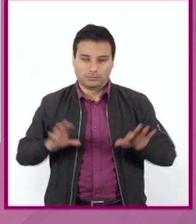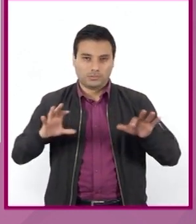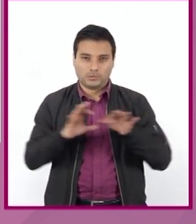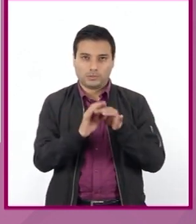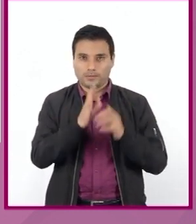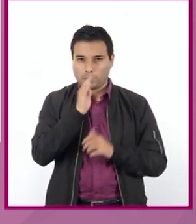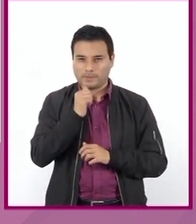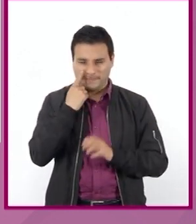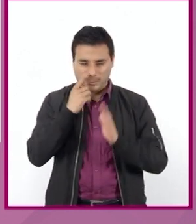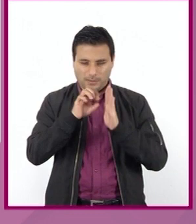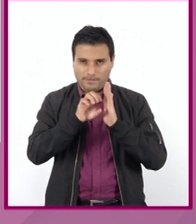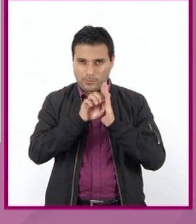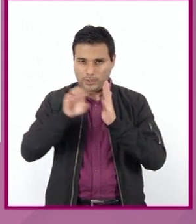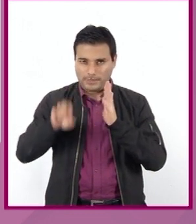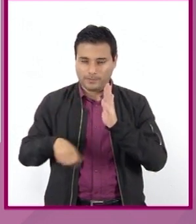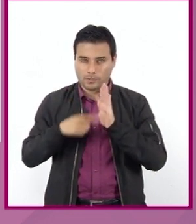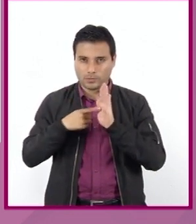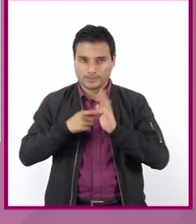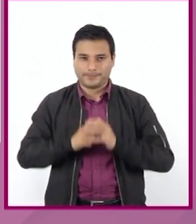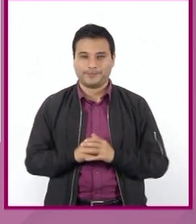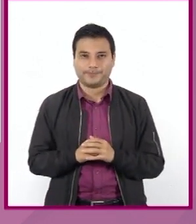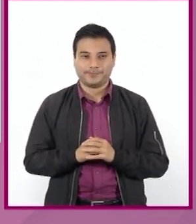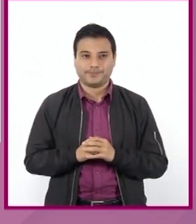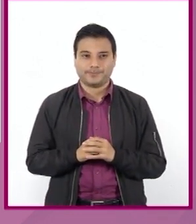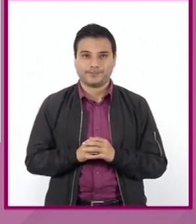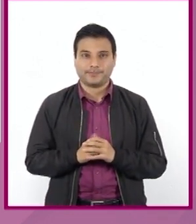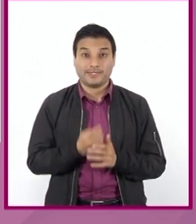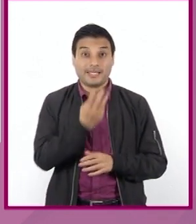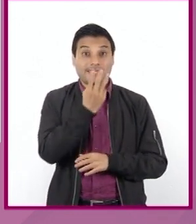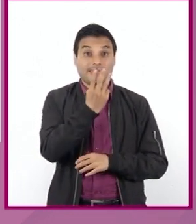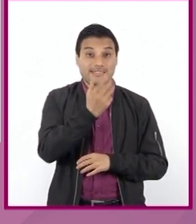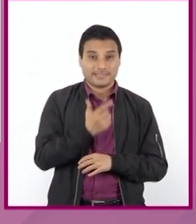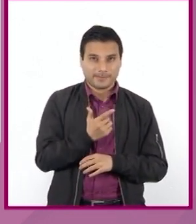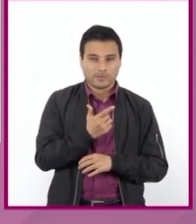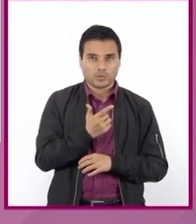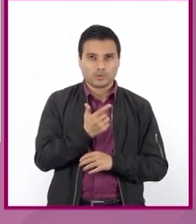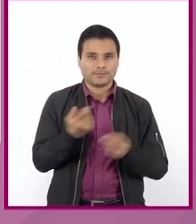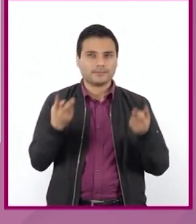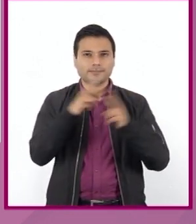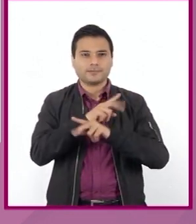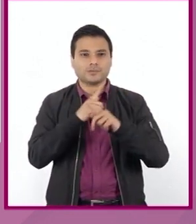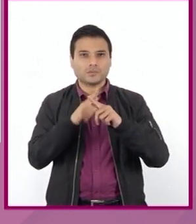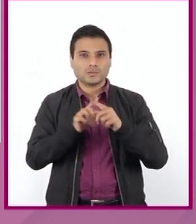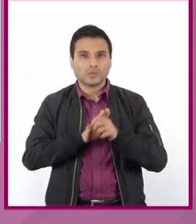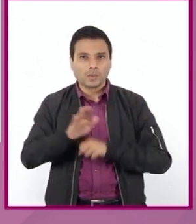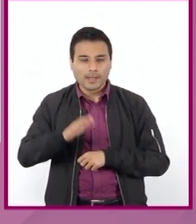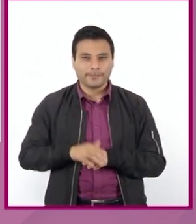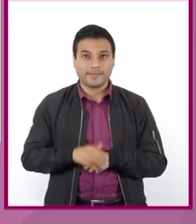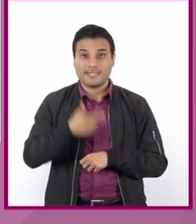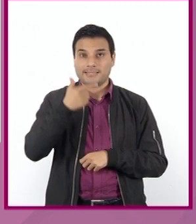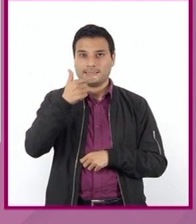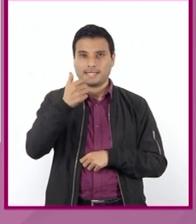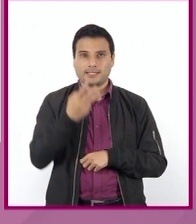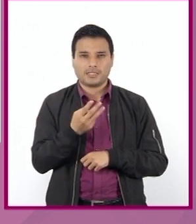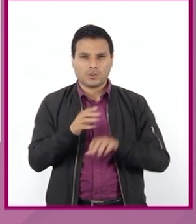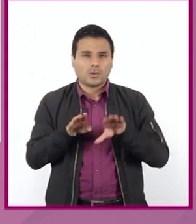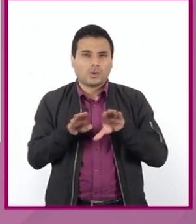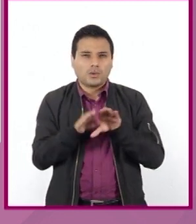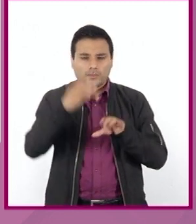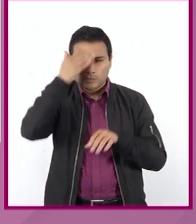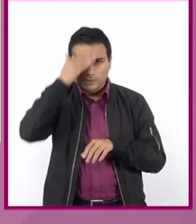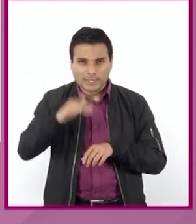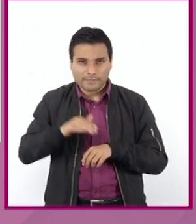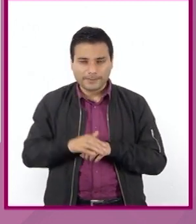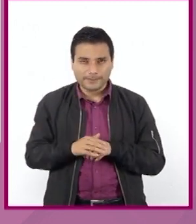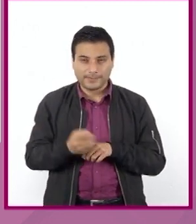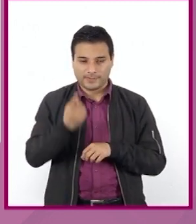Revisemos unos ejemplos. El inverso multiplicativo de 3 séptimos es 7 tercios. ¿Cómo lo compruebo?